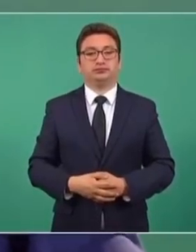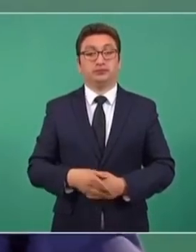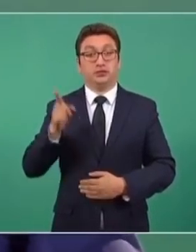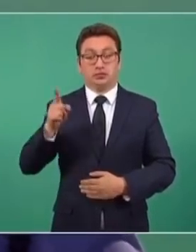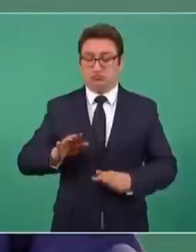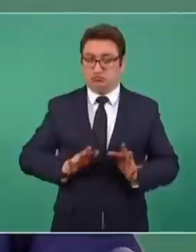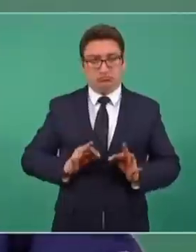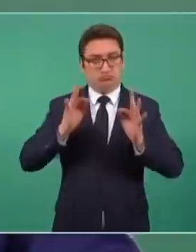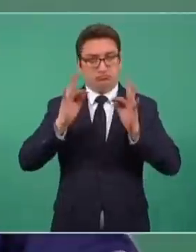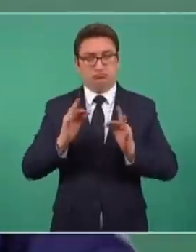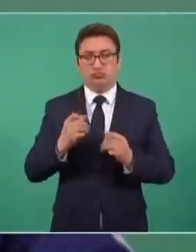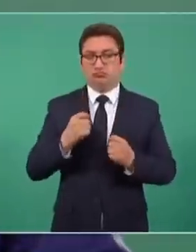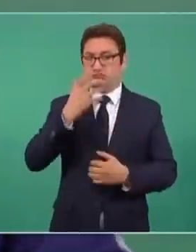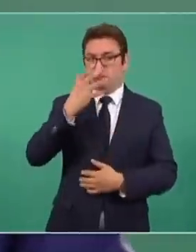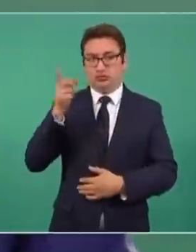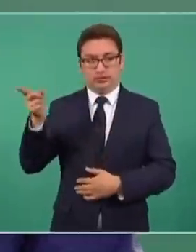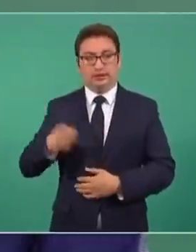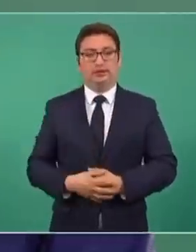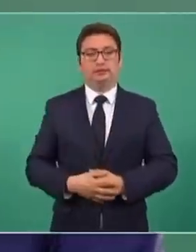con integridad y con carácter,